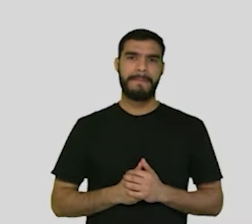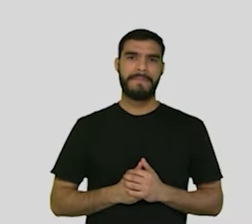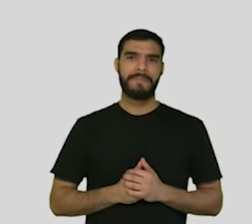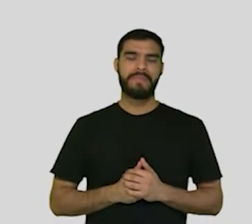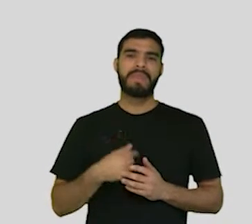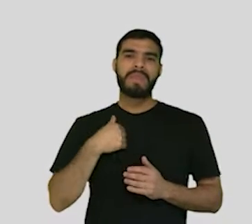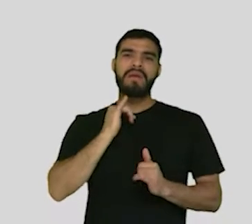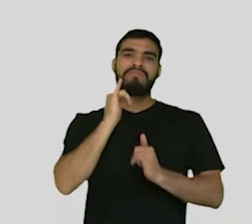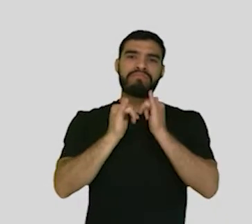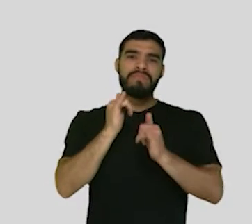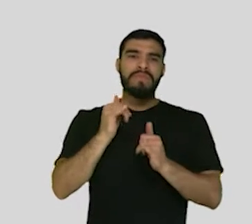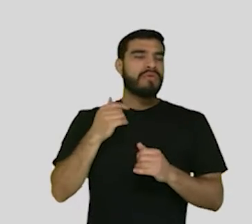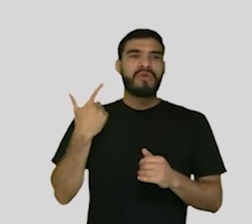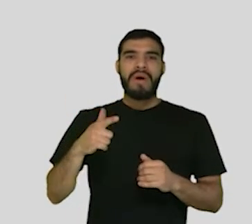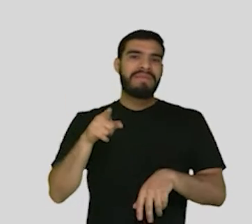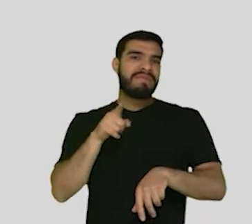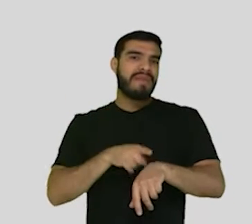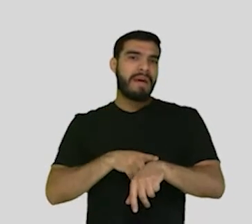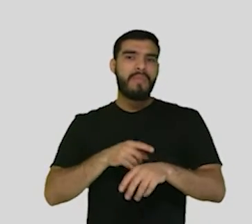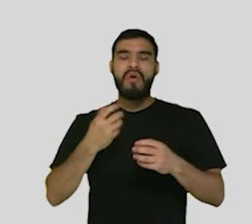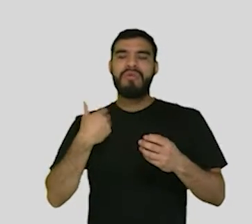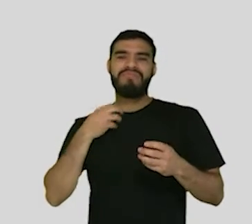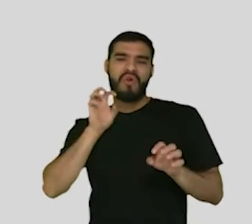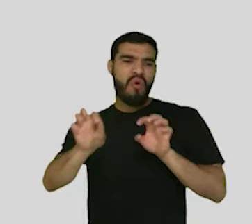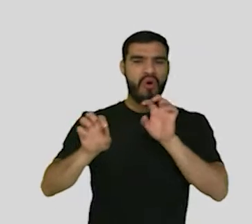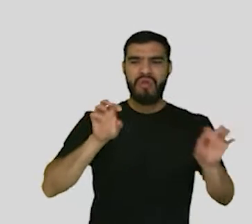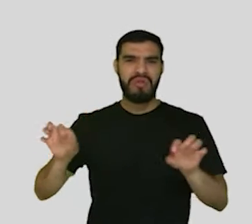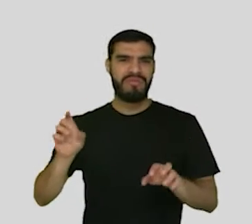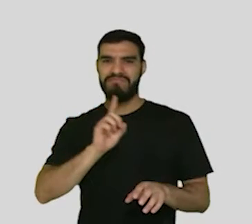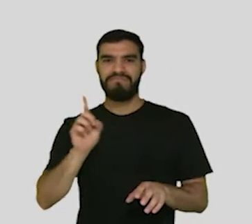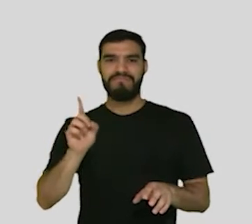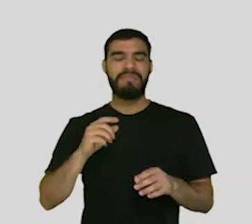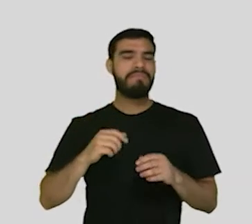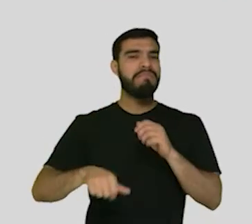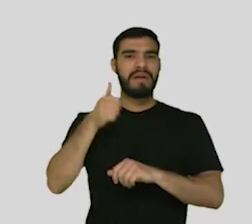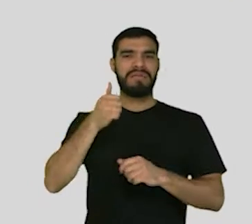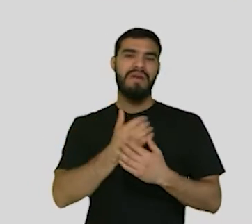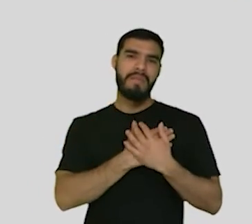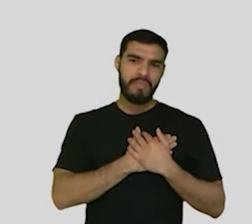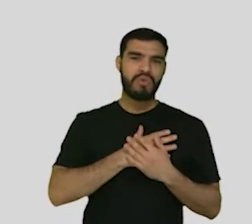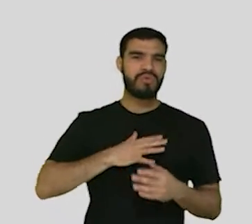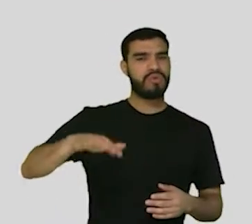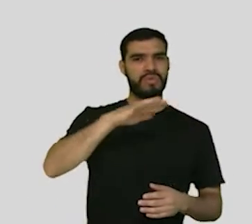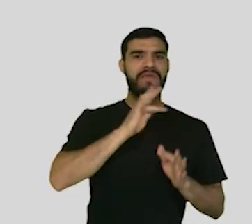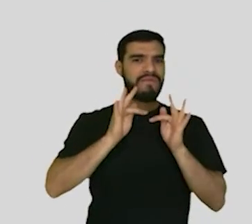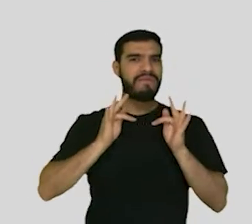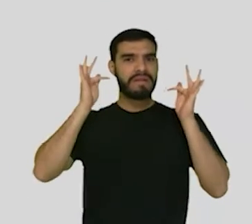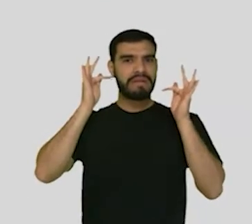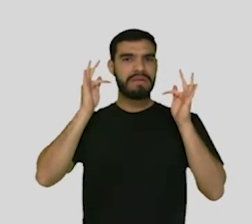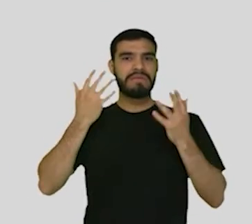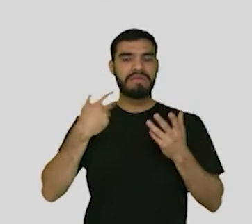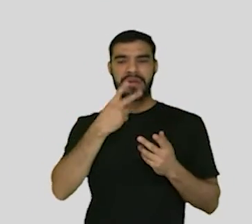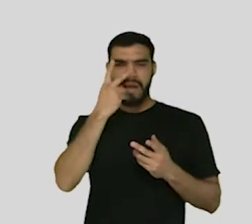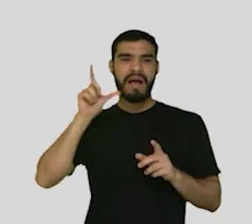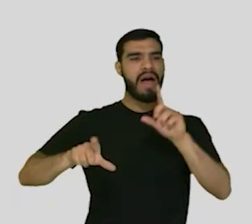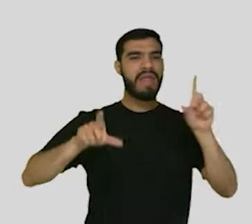acuérape. Va y paireta supecuera. Se verón una ja evaná supecuera. Naña ne tiempo ningo ya